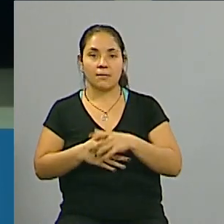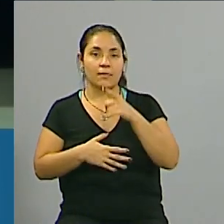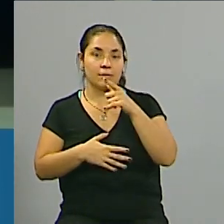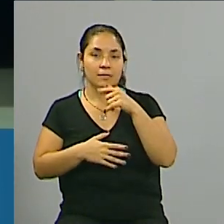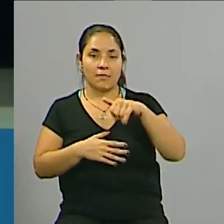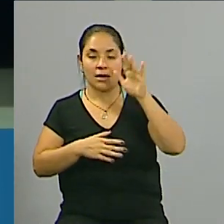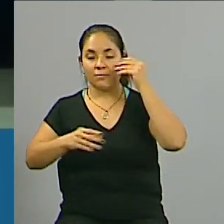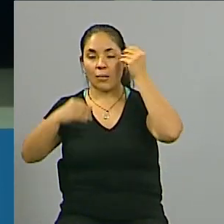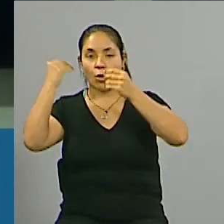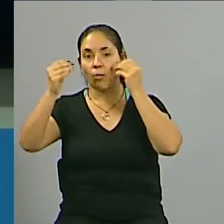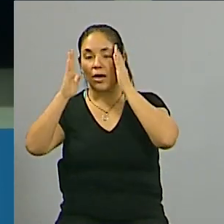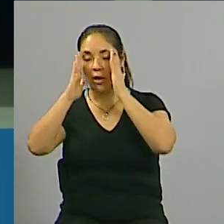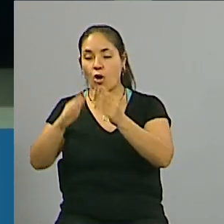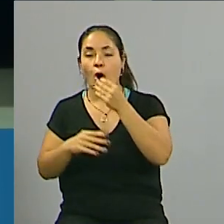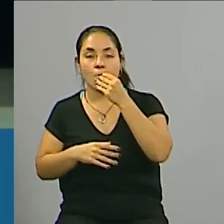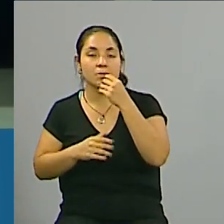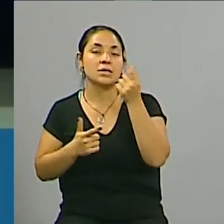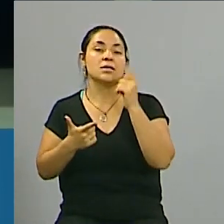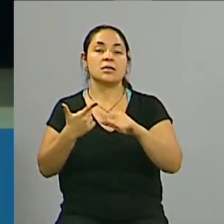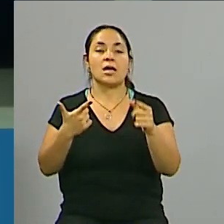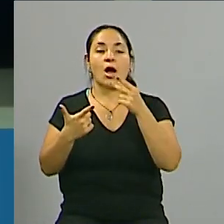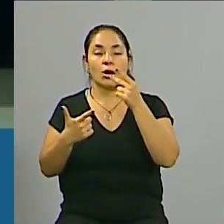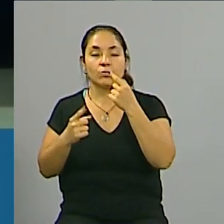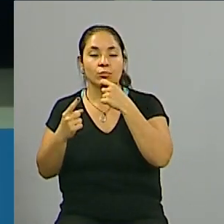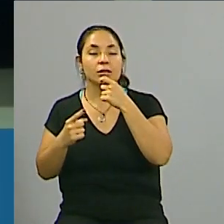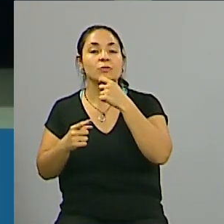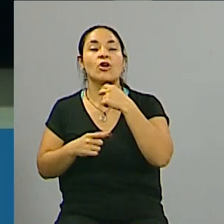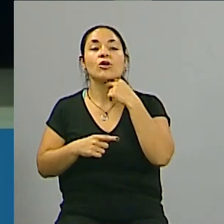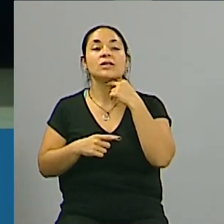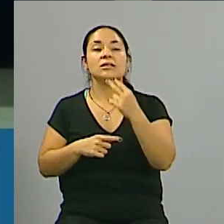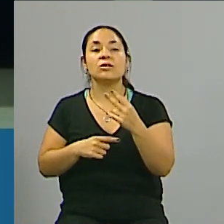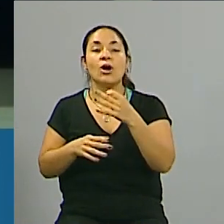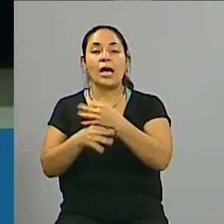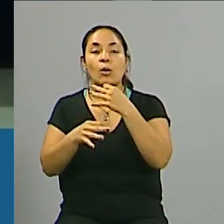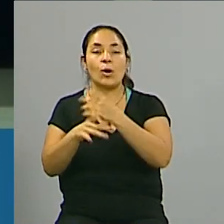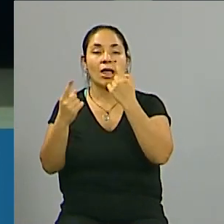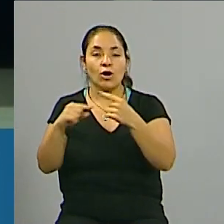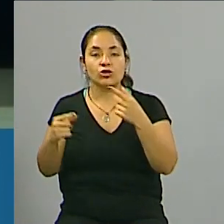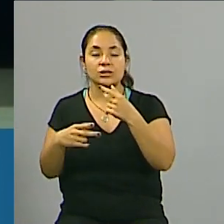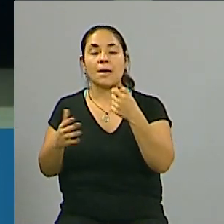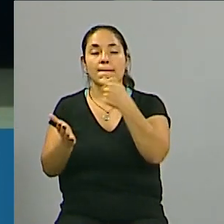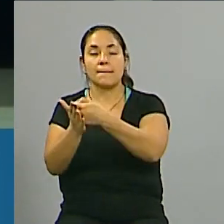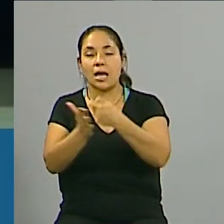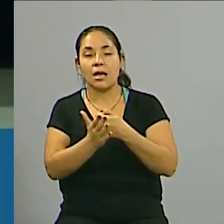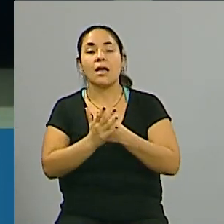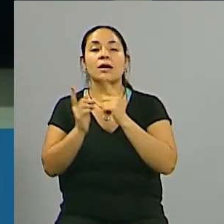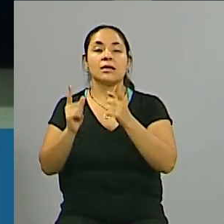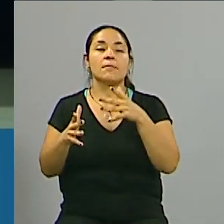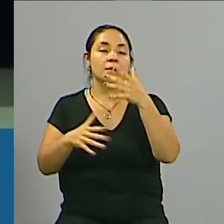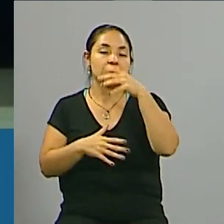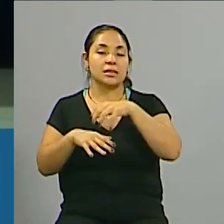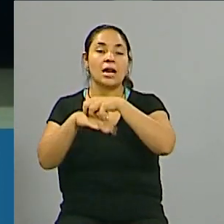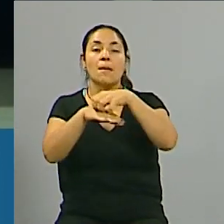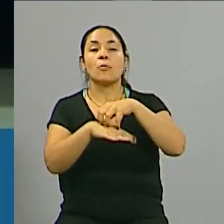fin de mes con el tema de la comida, cómo comprarle los útiles a su hijo y cómo pagar el medio de transporte para poder ir